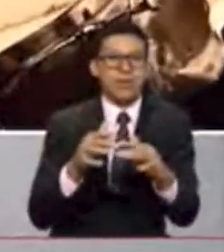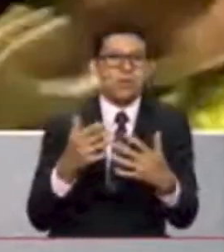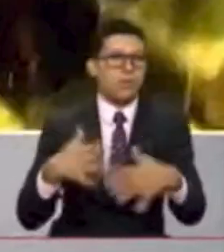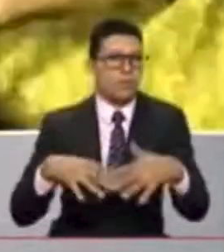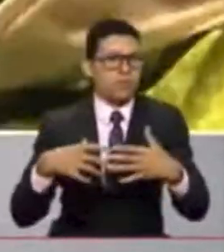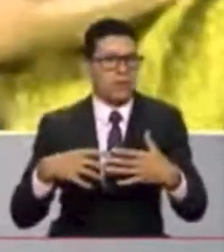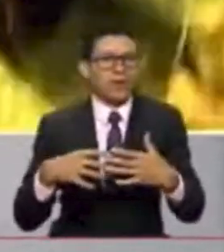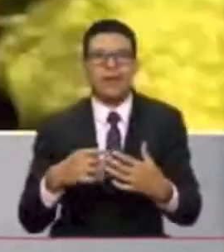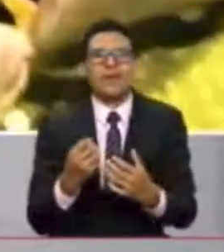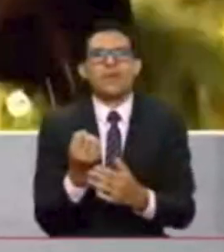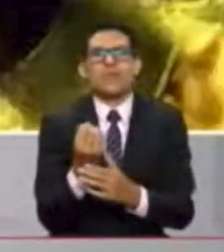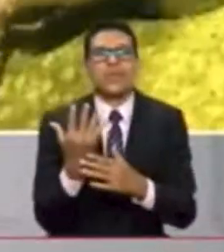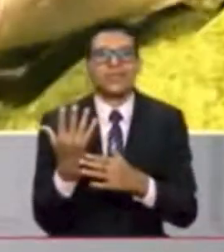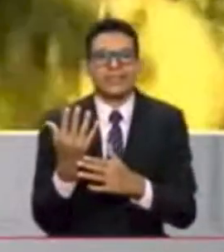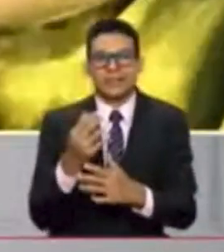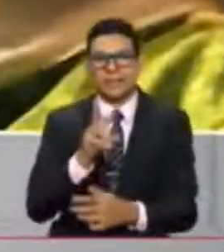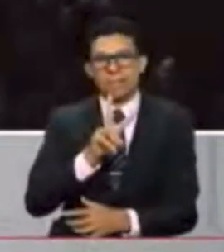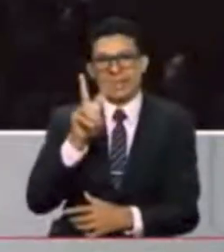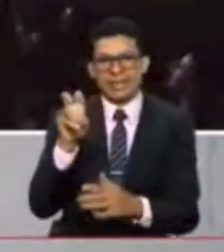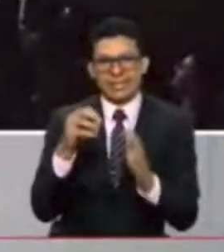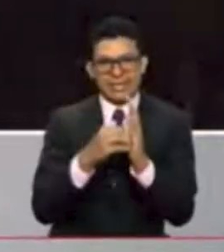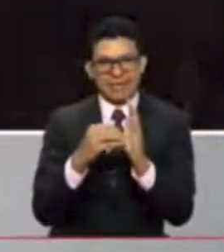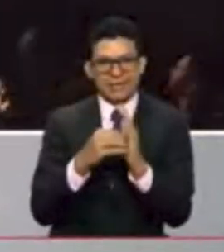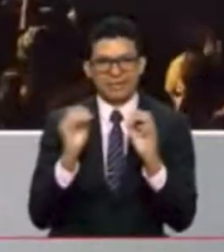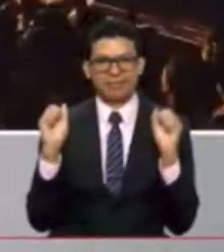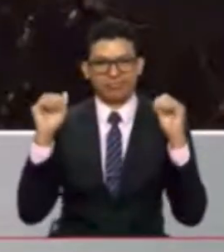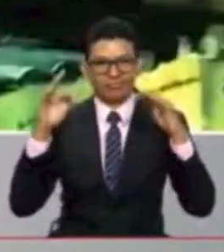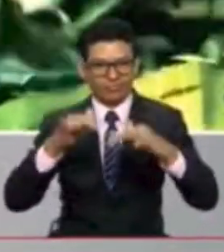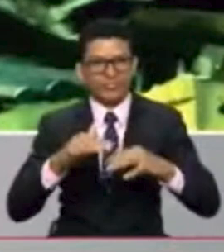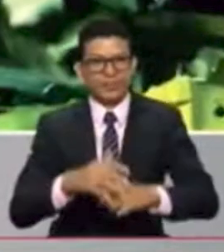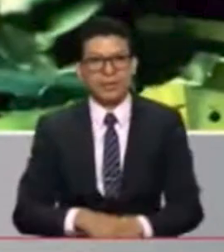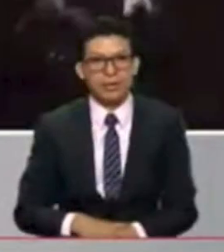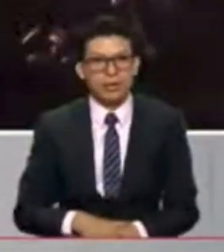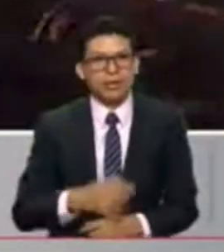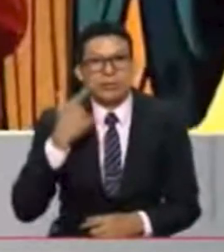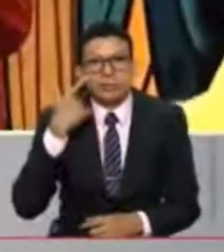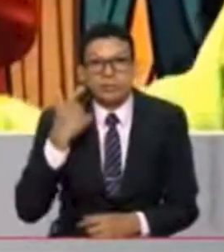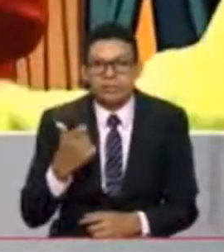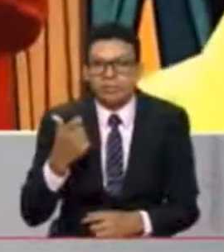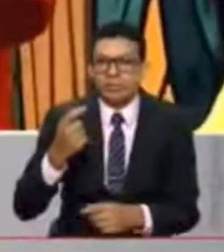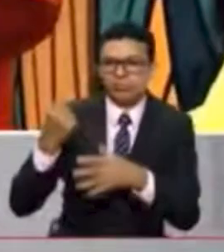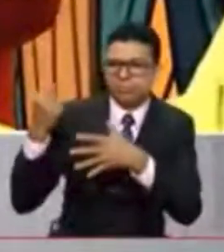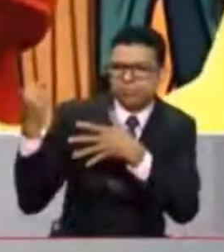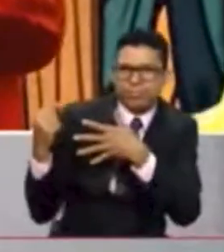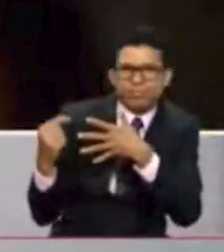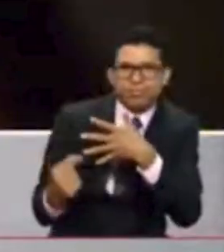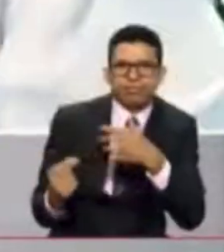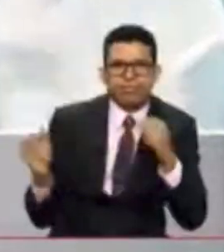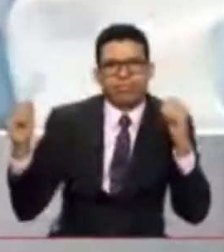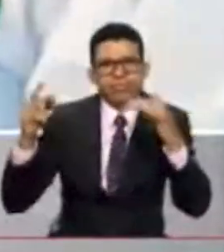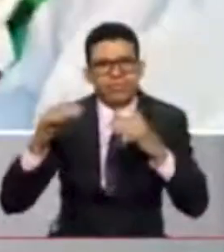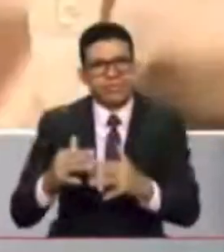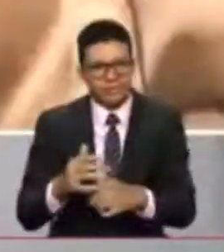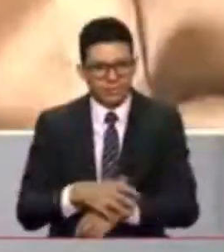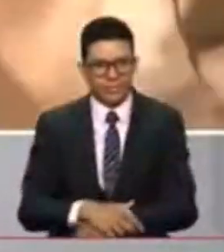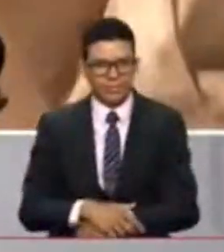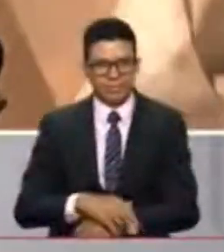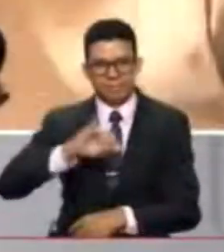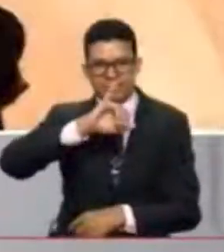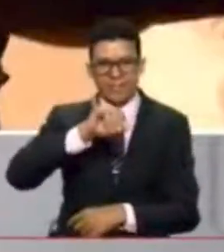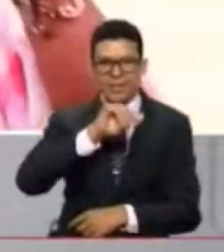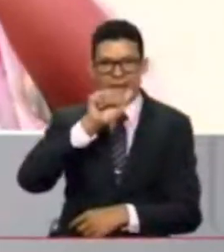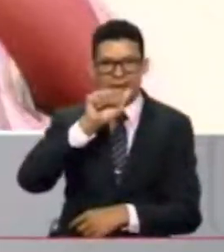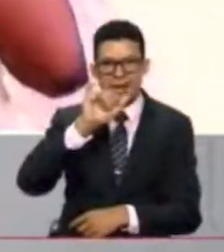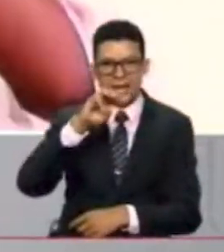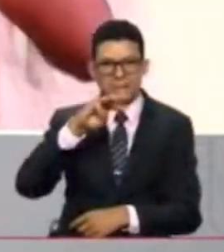esperar para la edición número 27 del evento. Ay, Gigi, es que cómo resistirse a disfrutar de la variedad de eventos en la Casa Grande. Jaime Chávez,